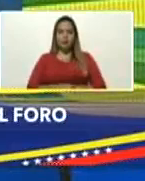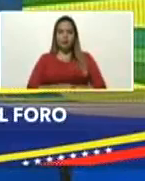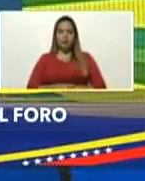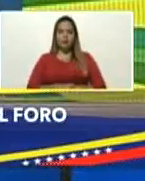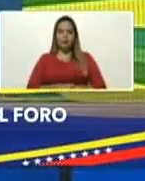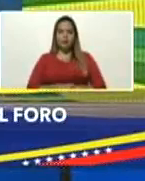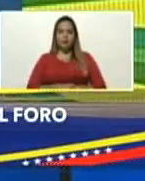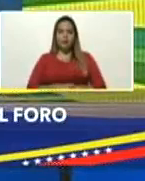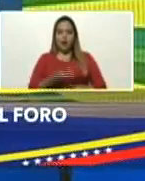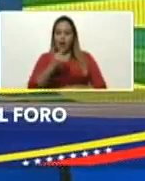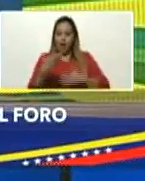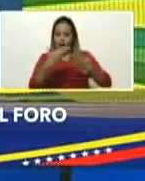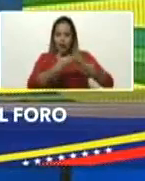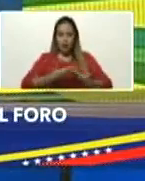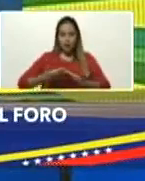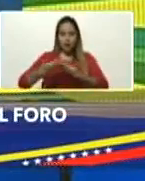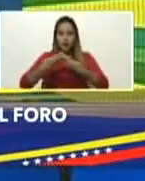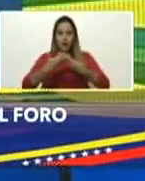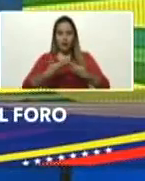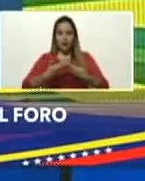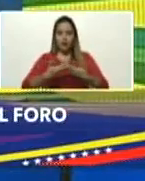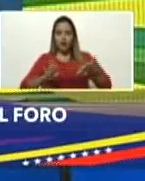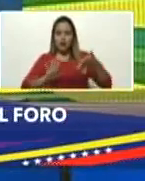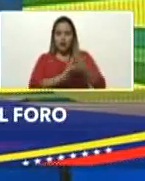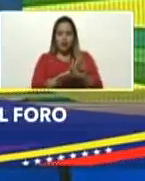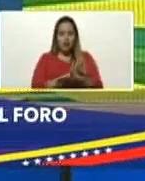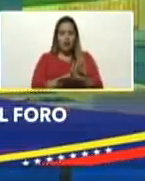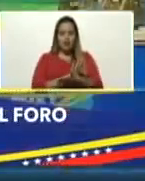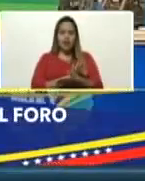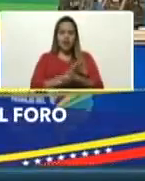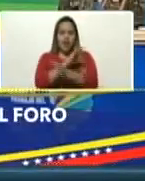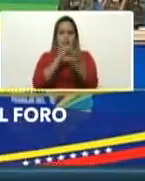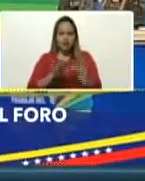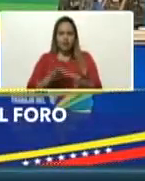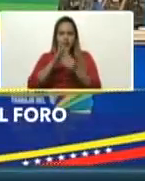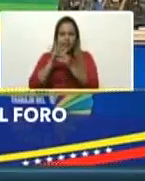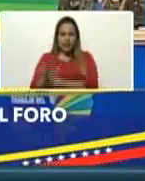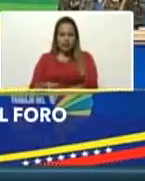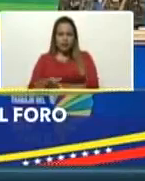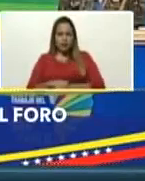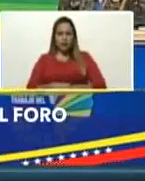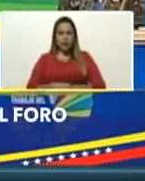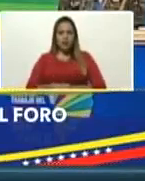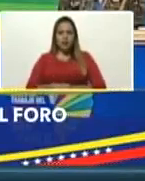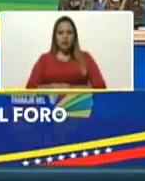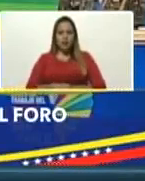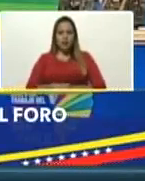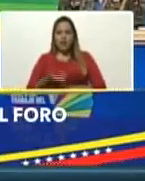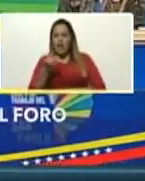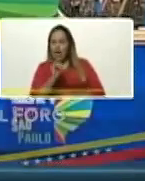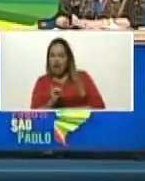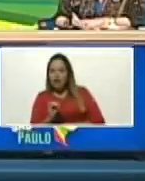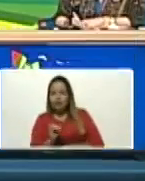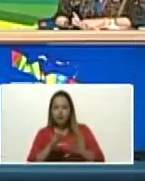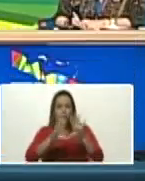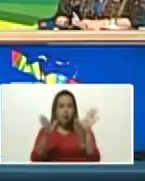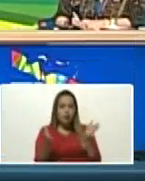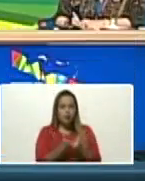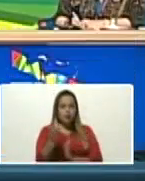que han estudiado, bueno, el fenómeno del fascismo que corre por el mundo